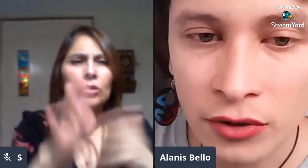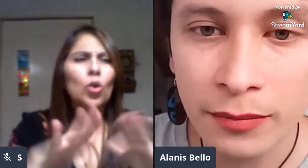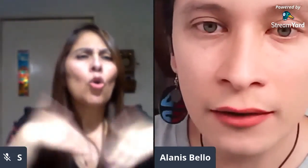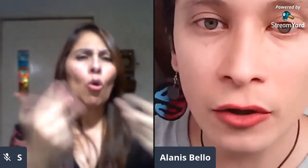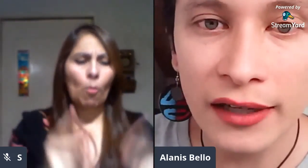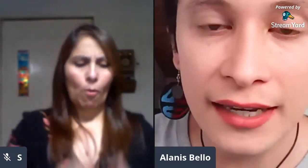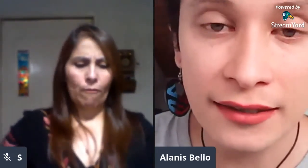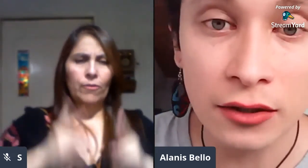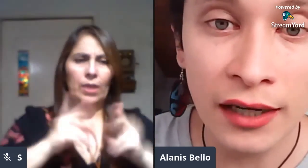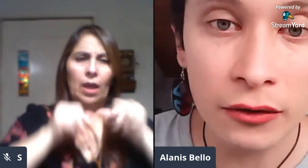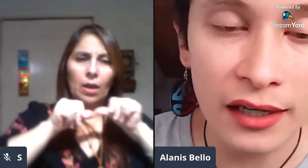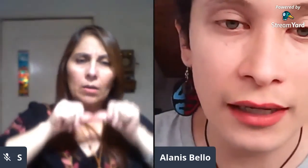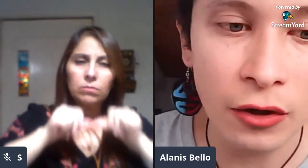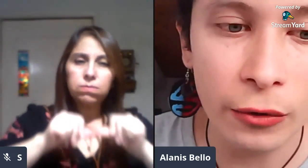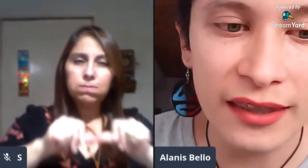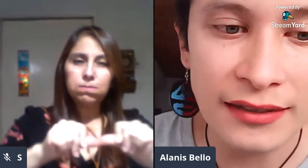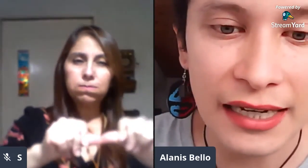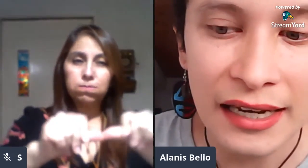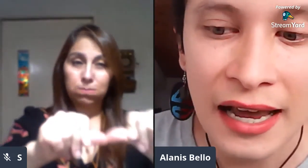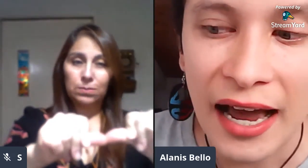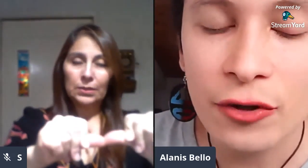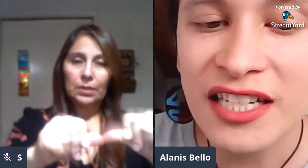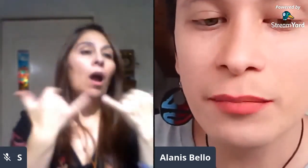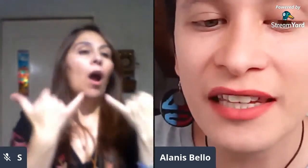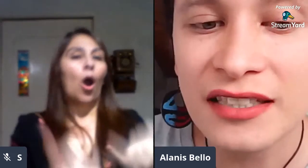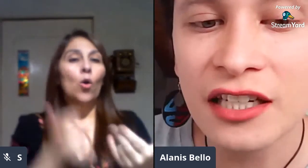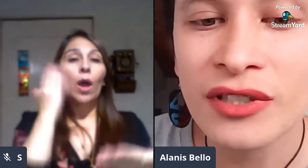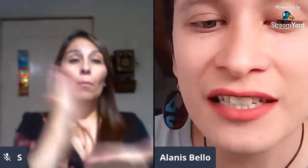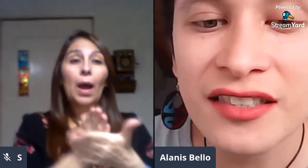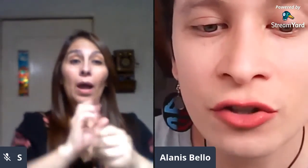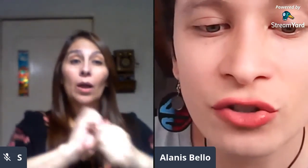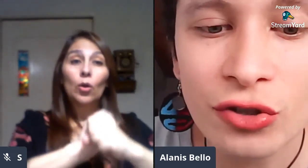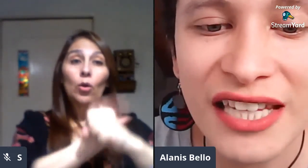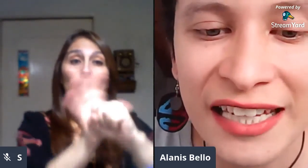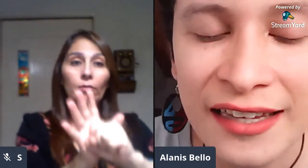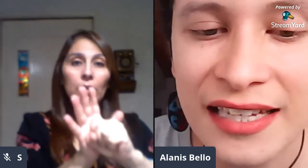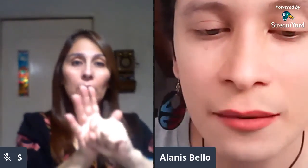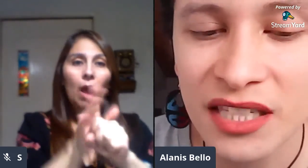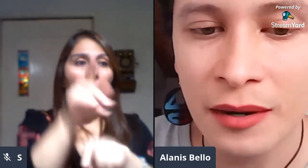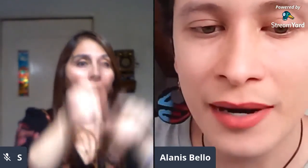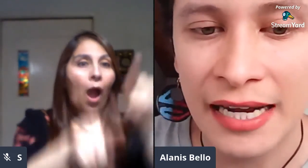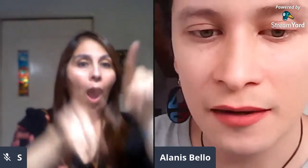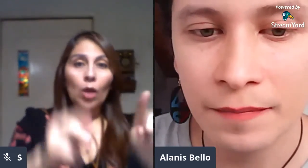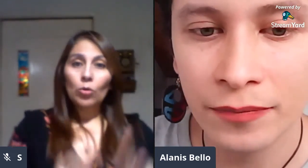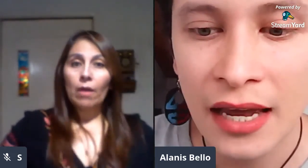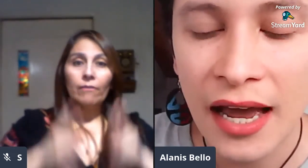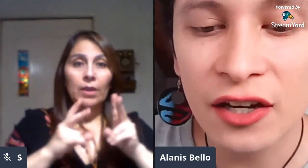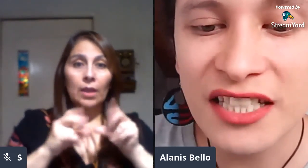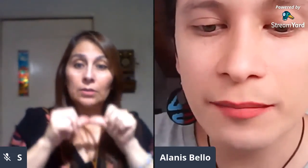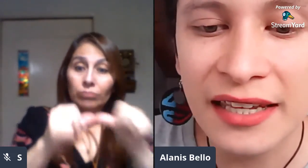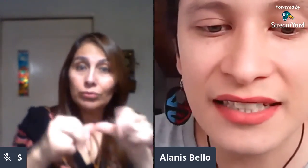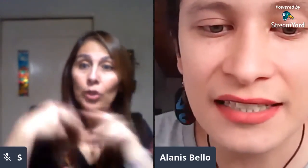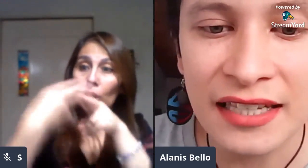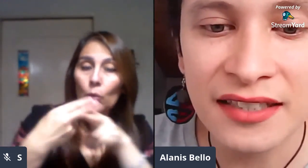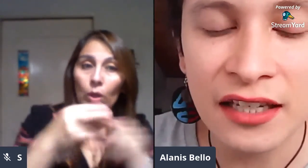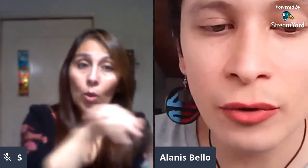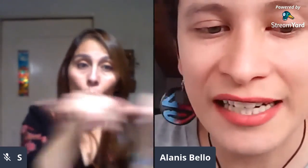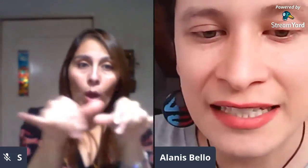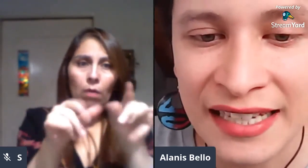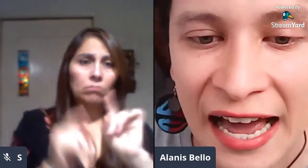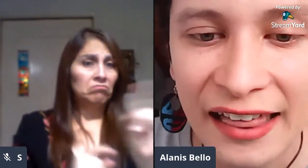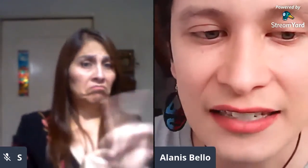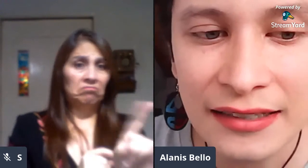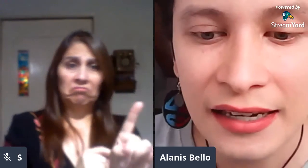lo que estamos viendo con la gestión actual del COVID es que hay unas vidas que no están siendo sostenidas de la misma manera. Hay unas vidas que están